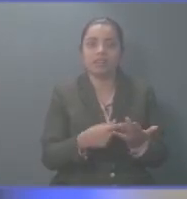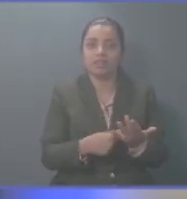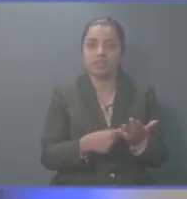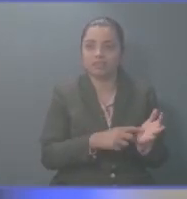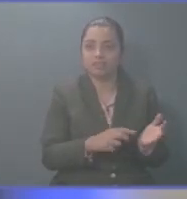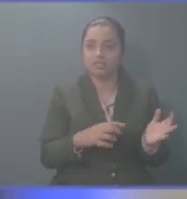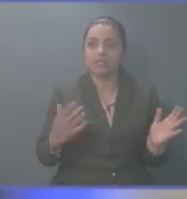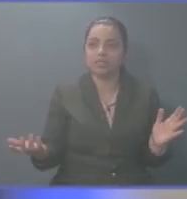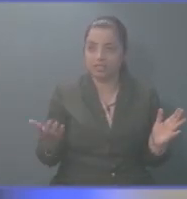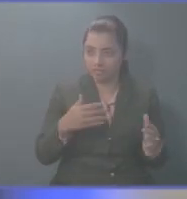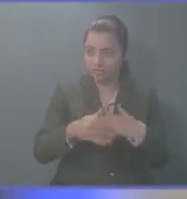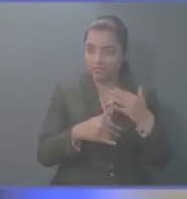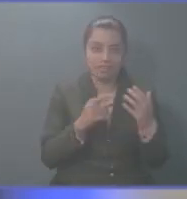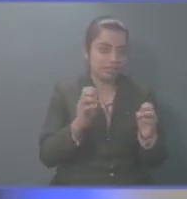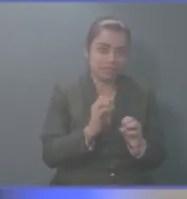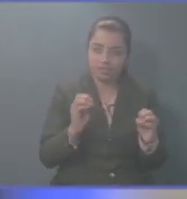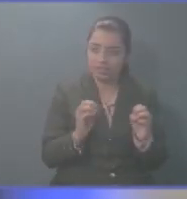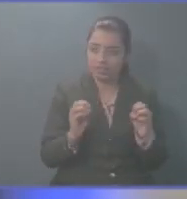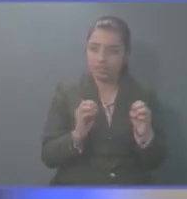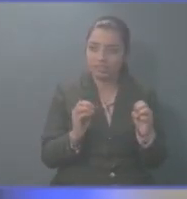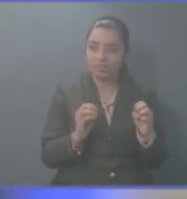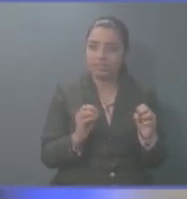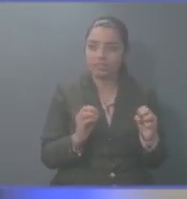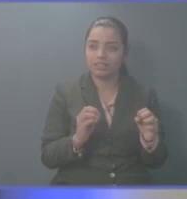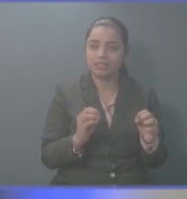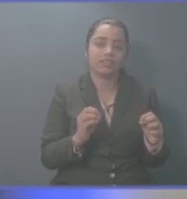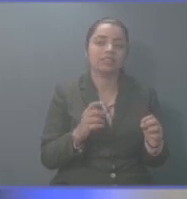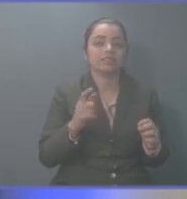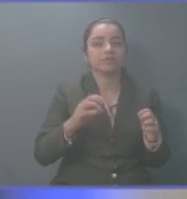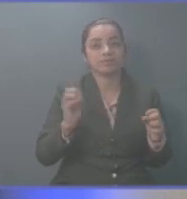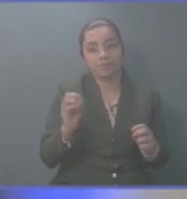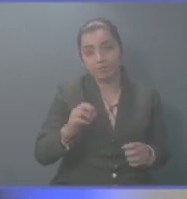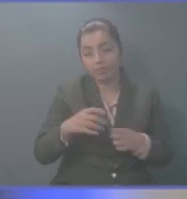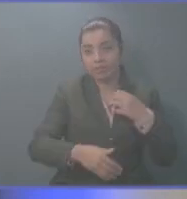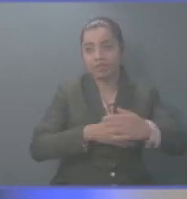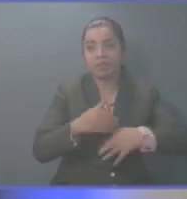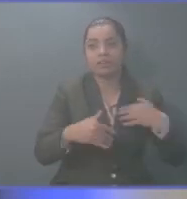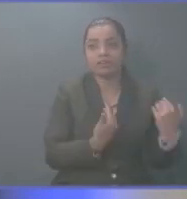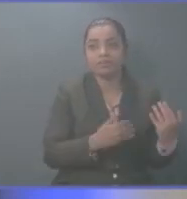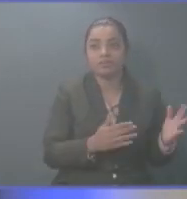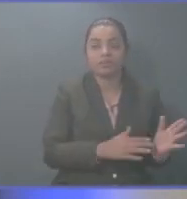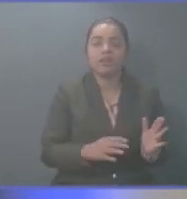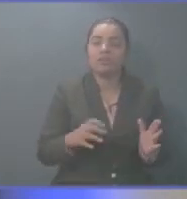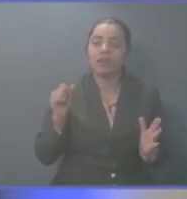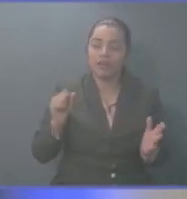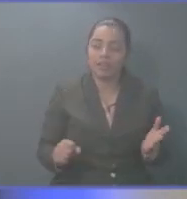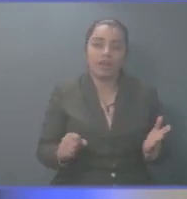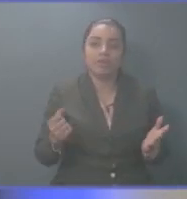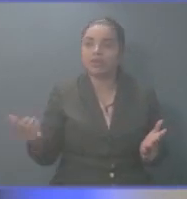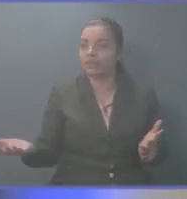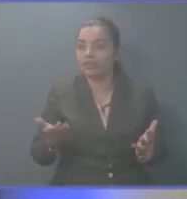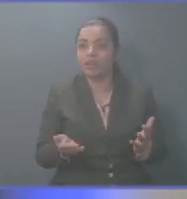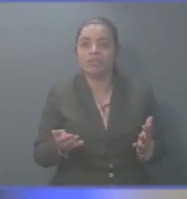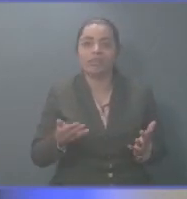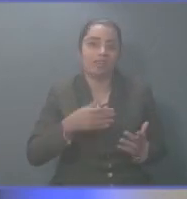en 36 meses no va a pagar nada. Ahora, ya en la recta final, cuando él vaya de salida, él comenzaría a pagar este